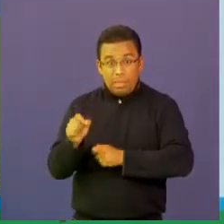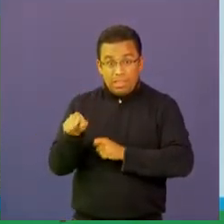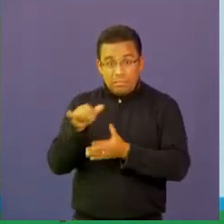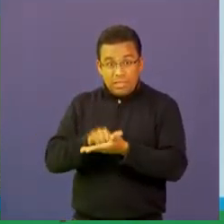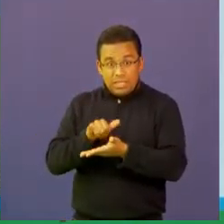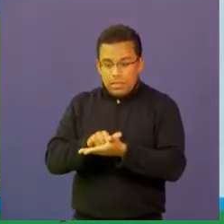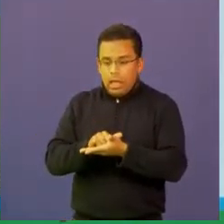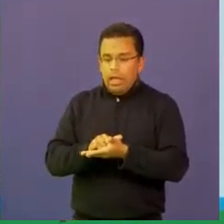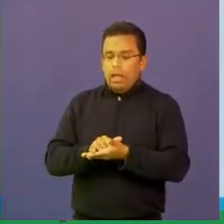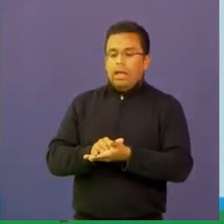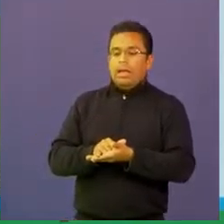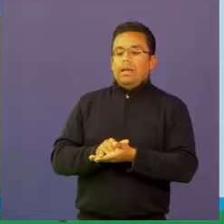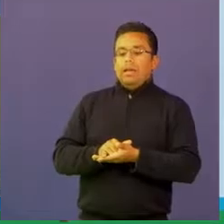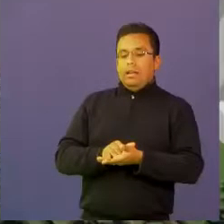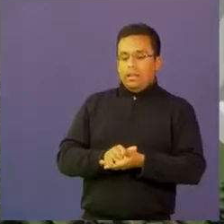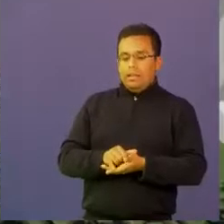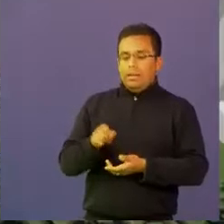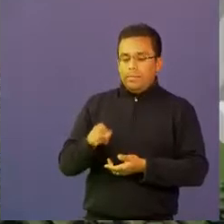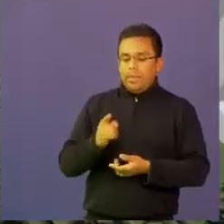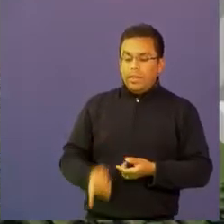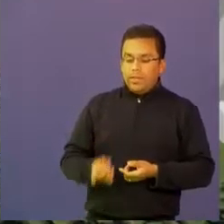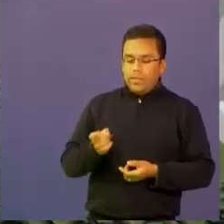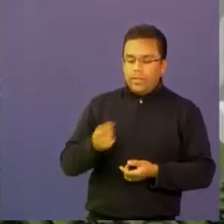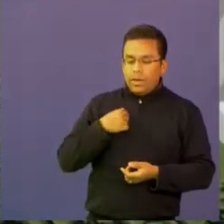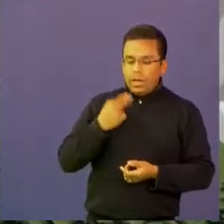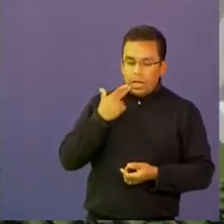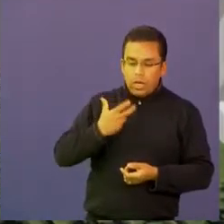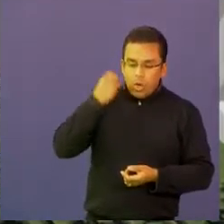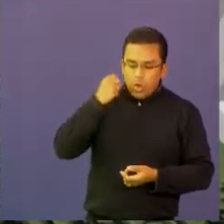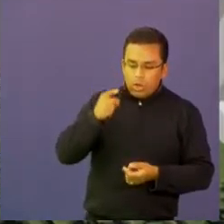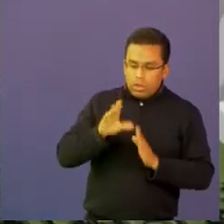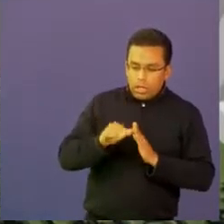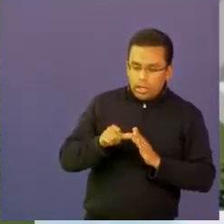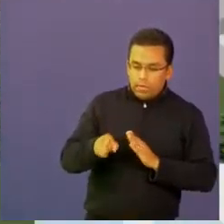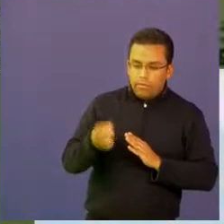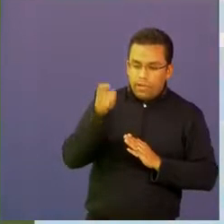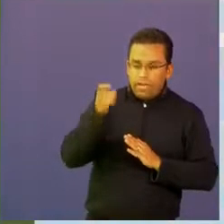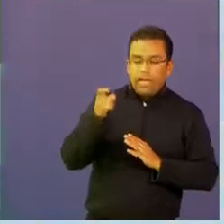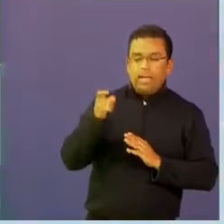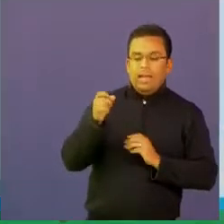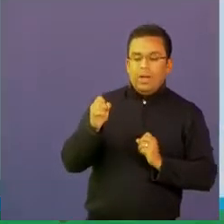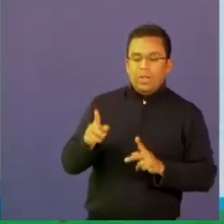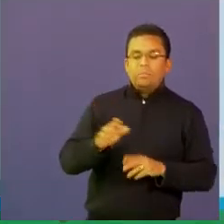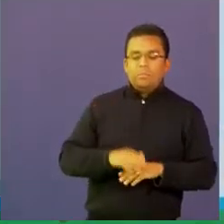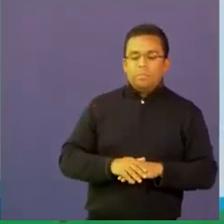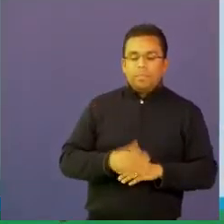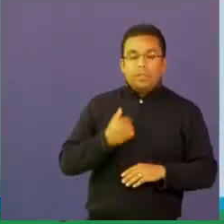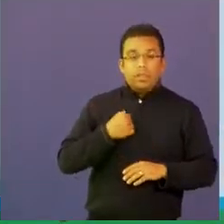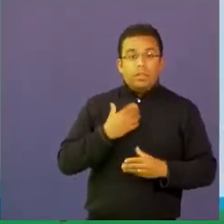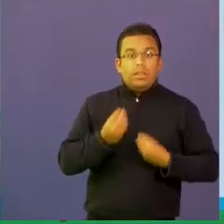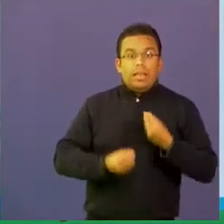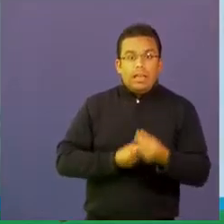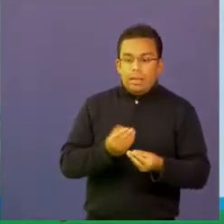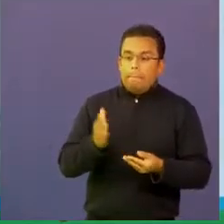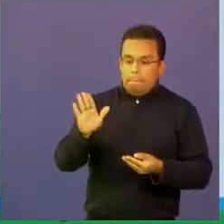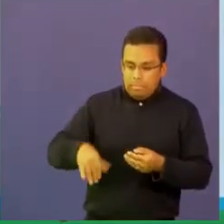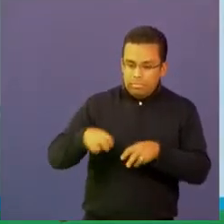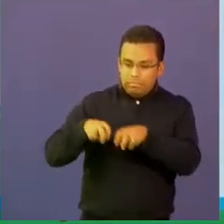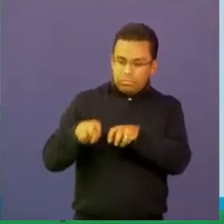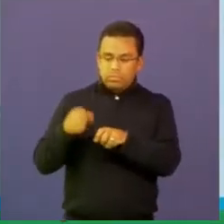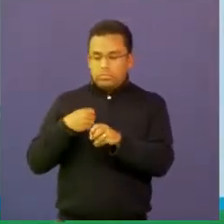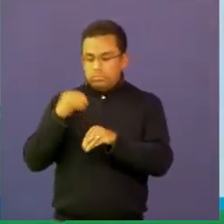aceptando su falta de conocimiento en muchos sentidos se animara a continuar en la tarea de la creación de